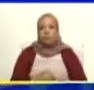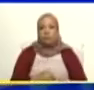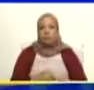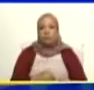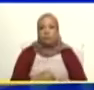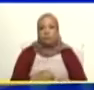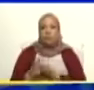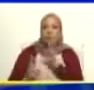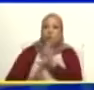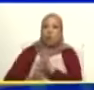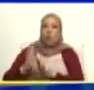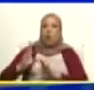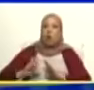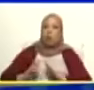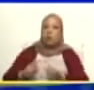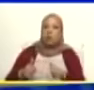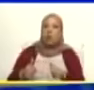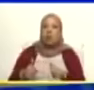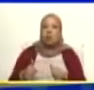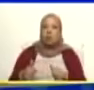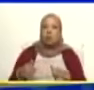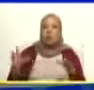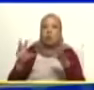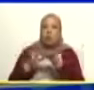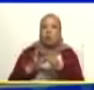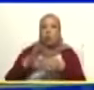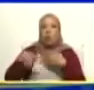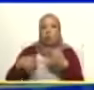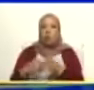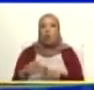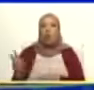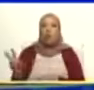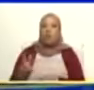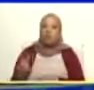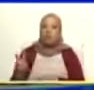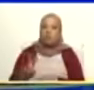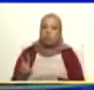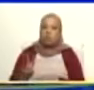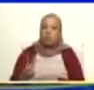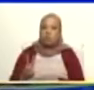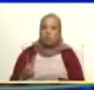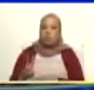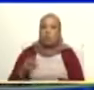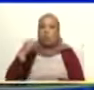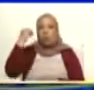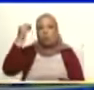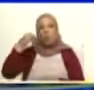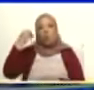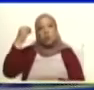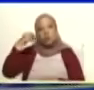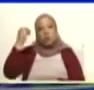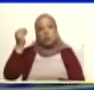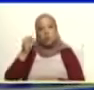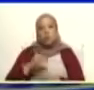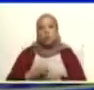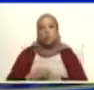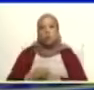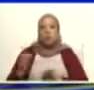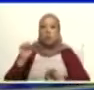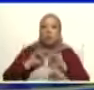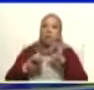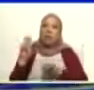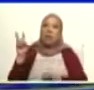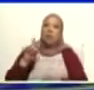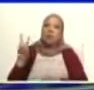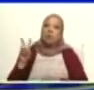Va surgiendo la unión de todos los venezolanos en un gran consenso, defender a